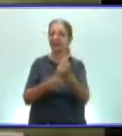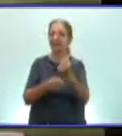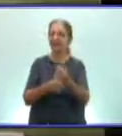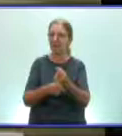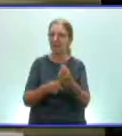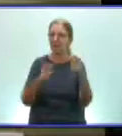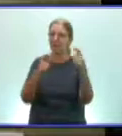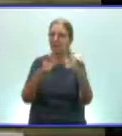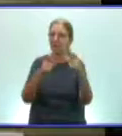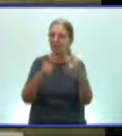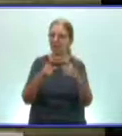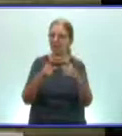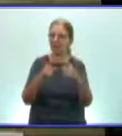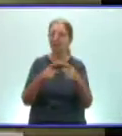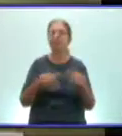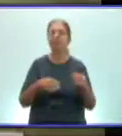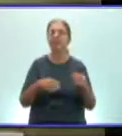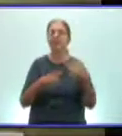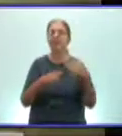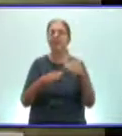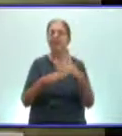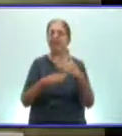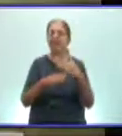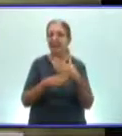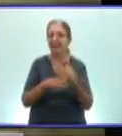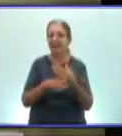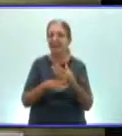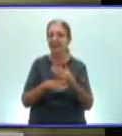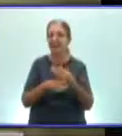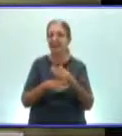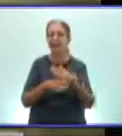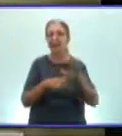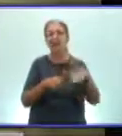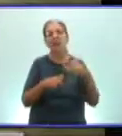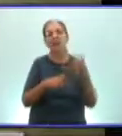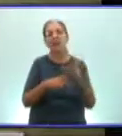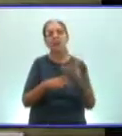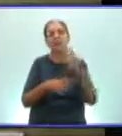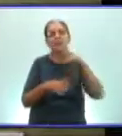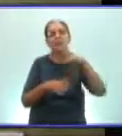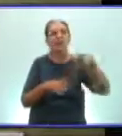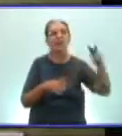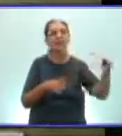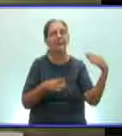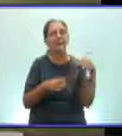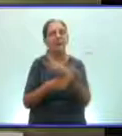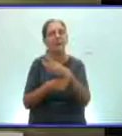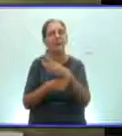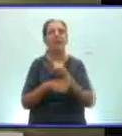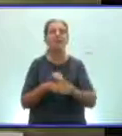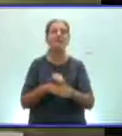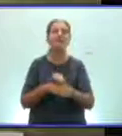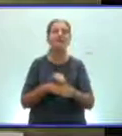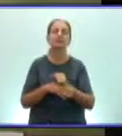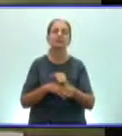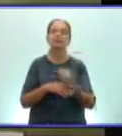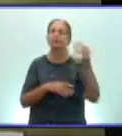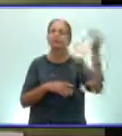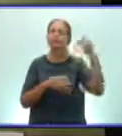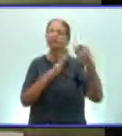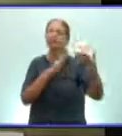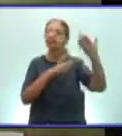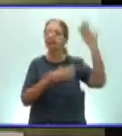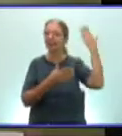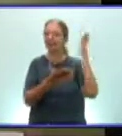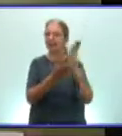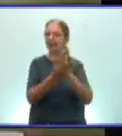la media y determinando la moda, y esto unido al conocimiento que ya has estudiado en